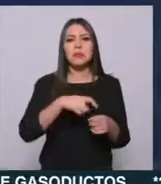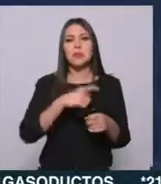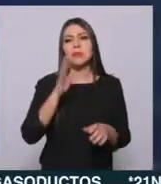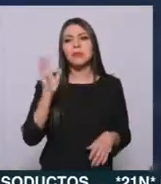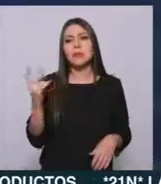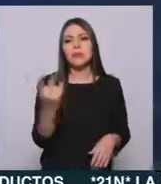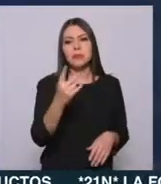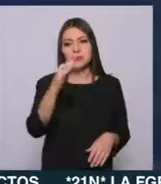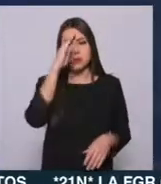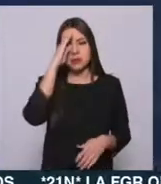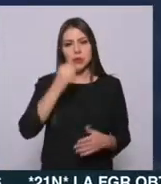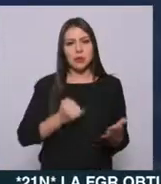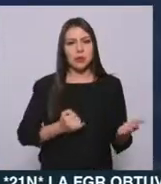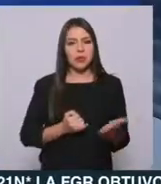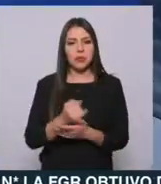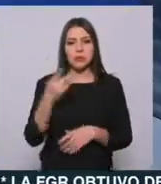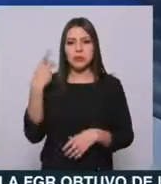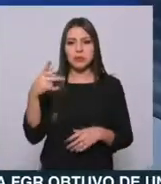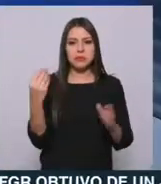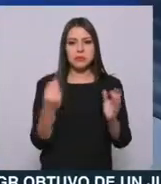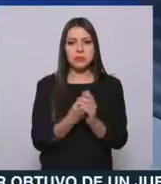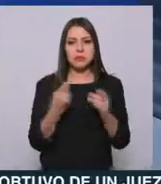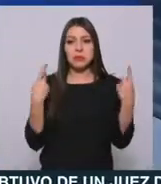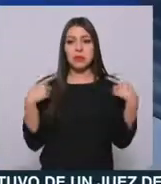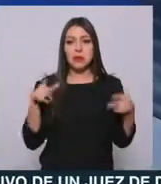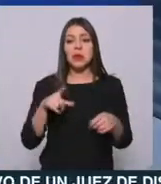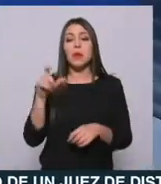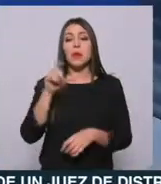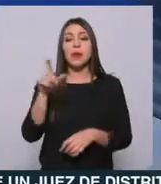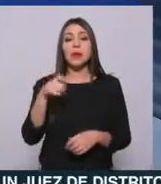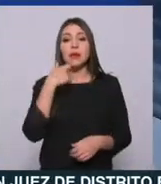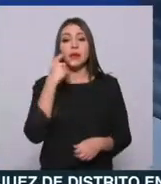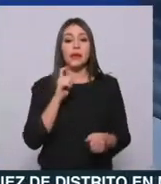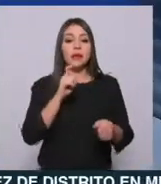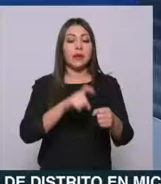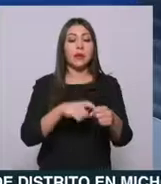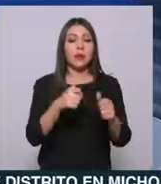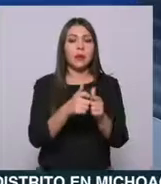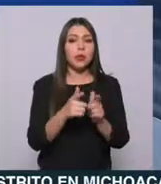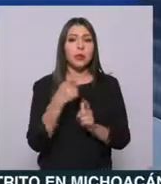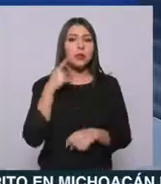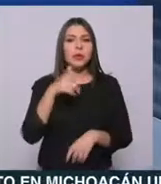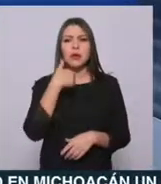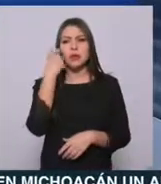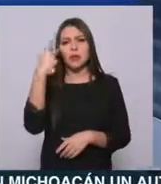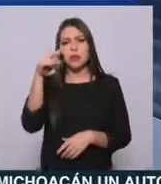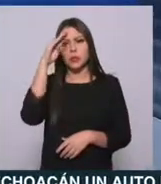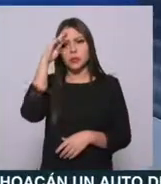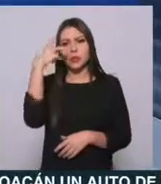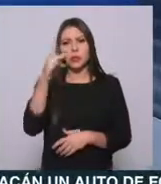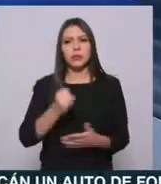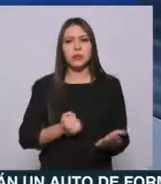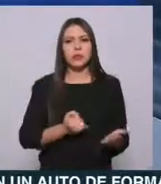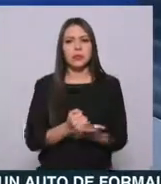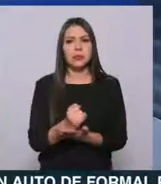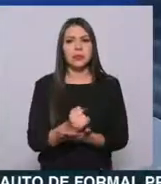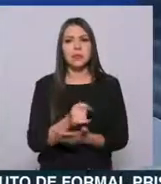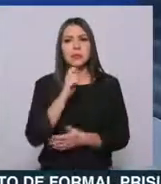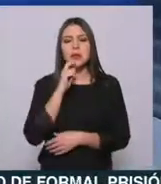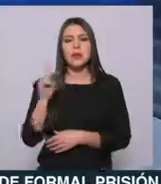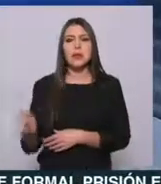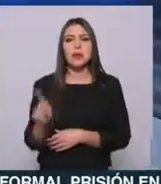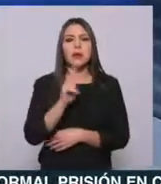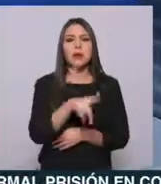personal. Todos los partidos políticos, cuando tú te adhieres como militante, tú lo defines, porque coincide con las cosas que tú